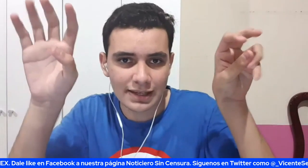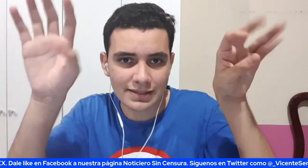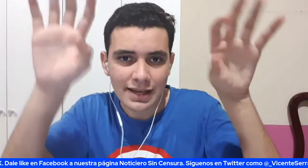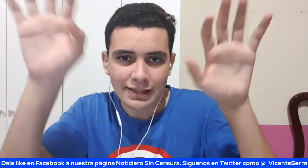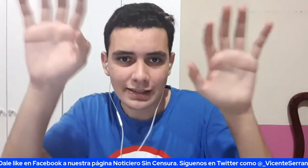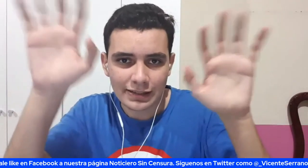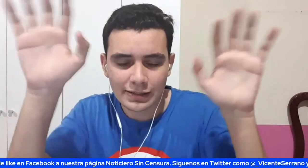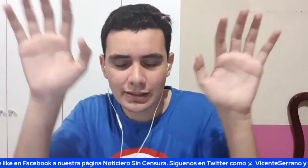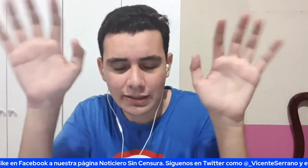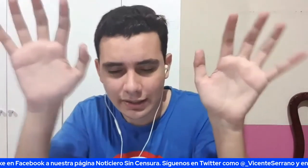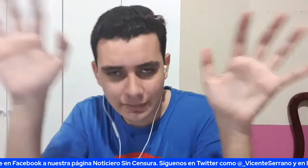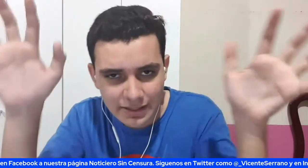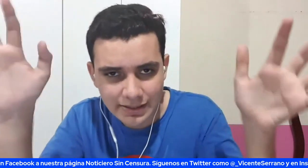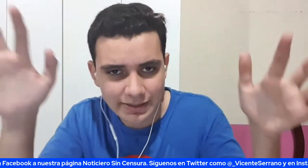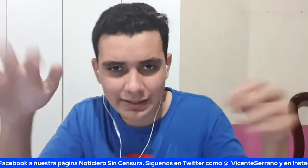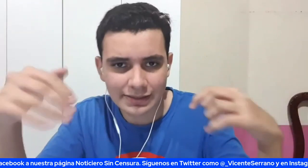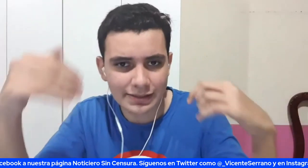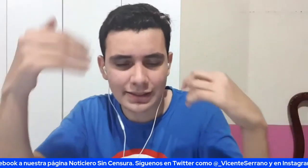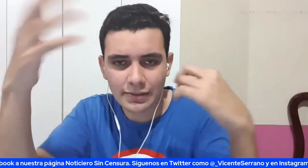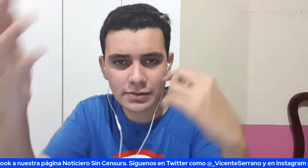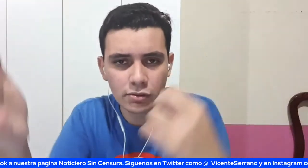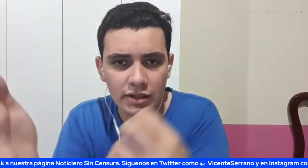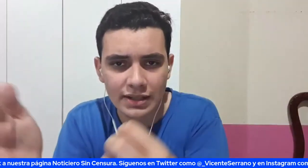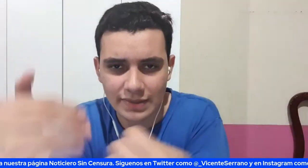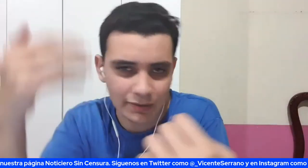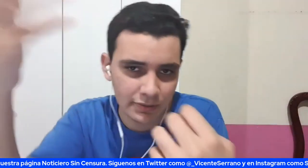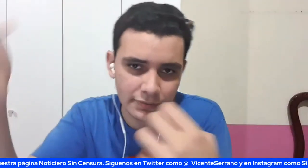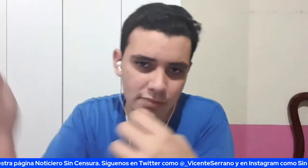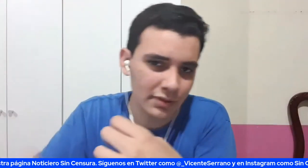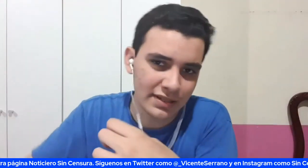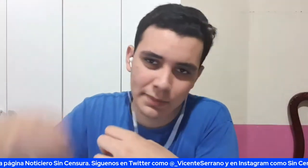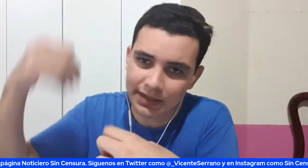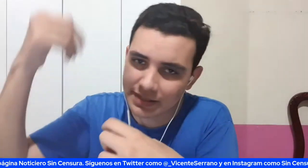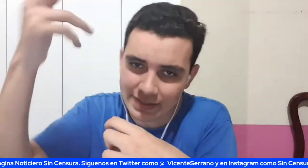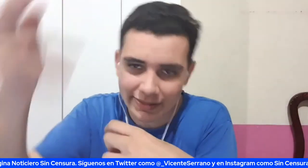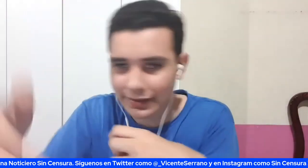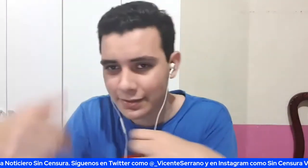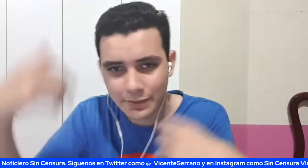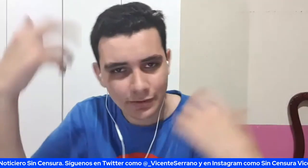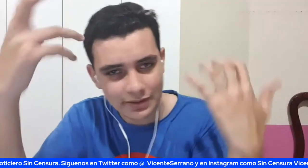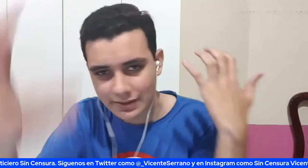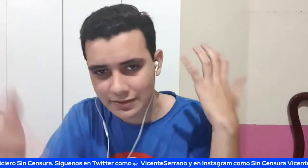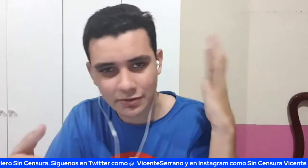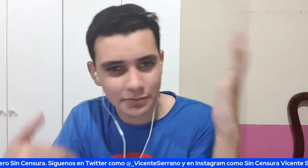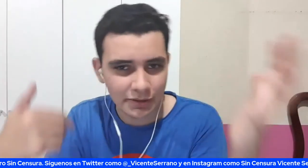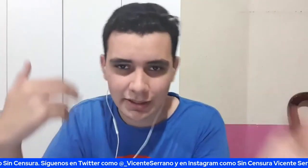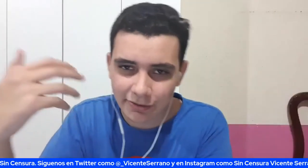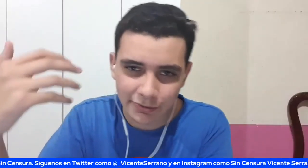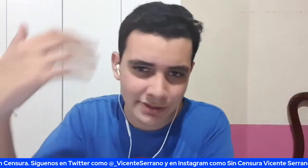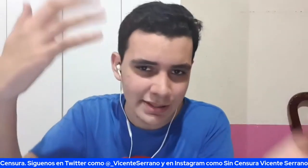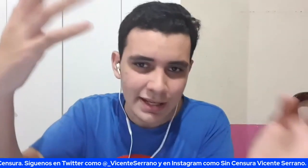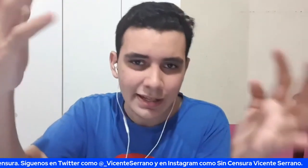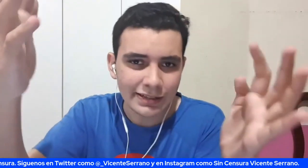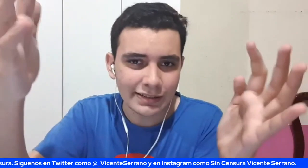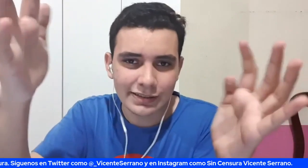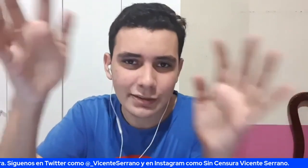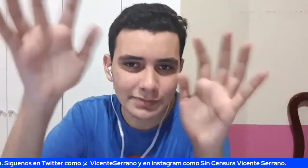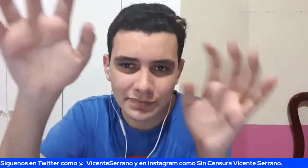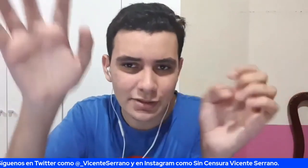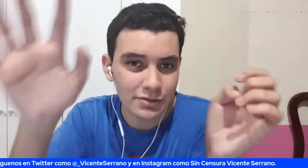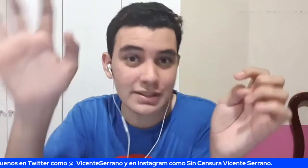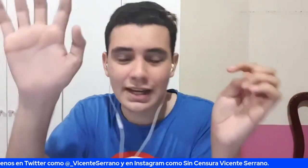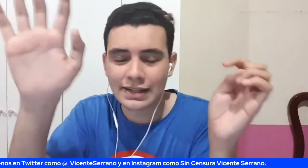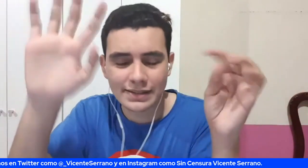impuestos siempre han sido la manera natural en la que el Estado encuentra ese sustento a través de su población y en la forma en la que